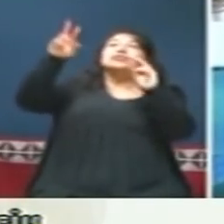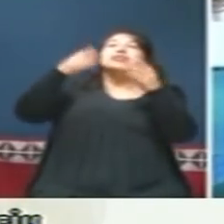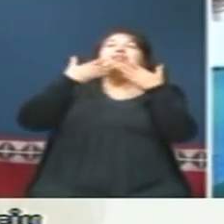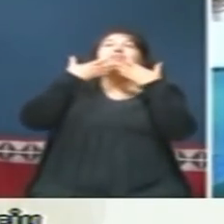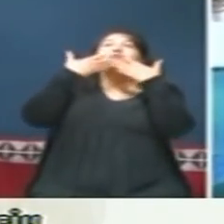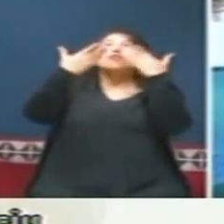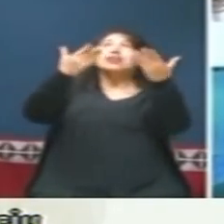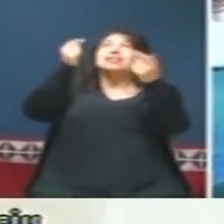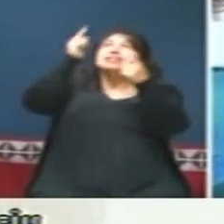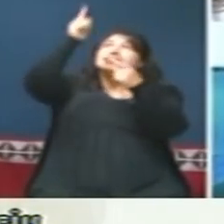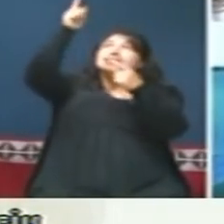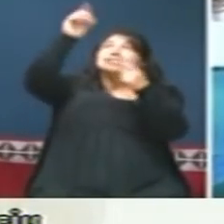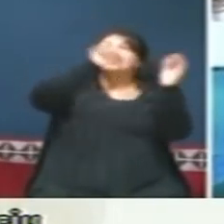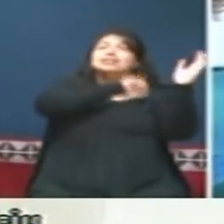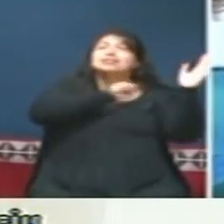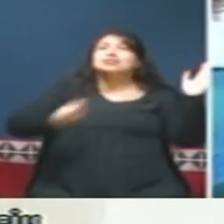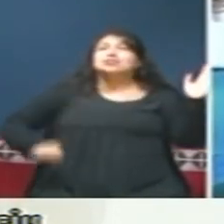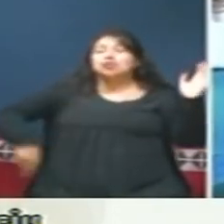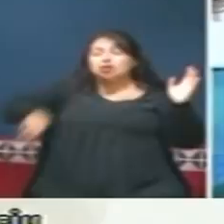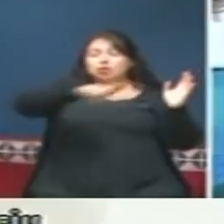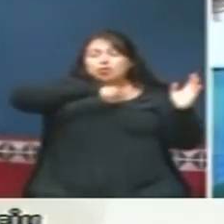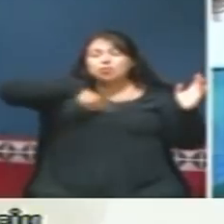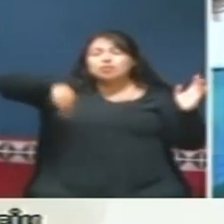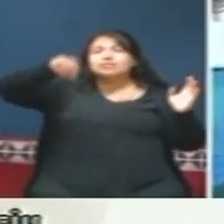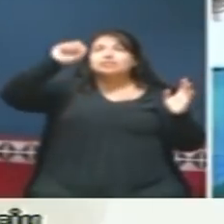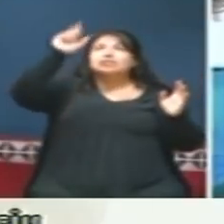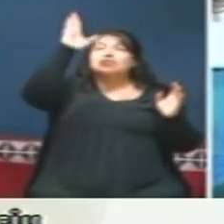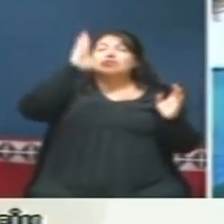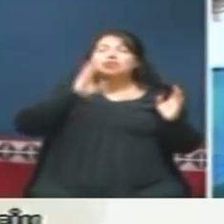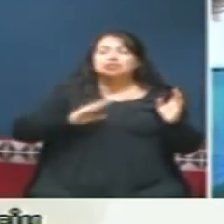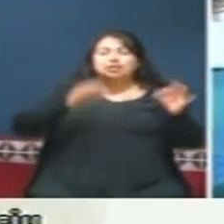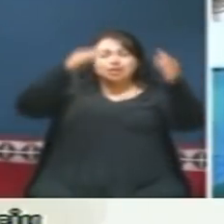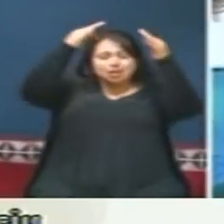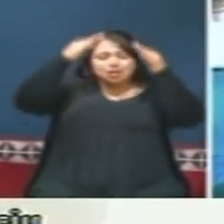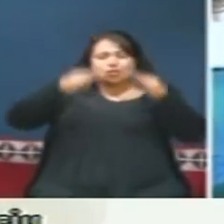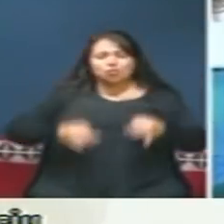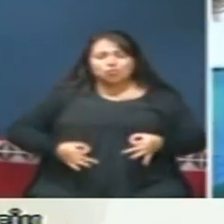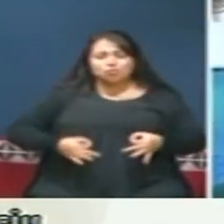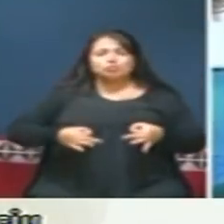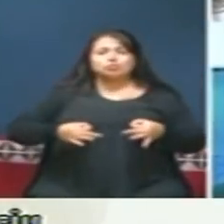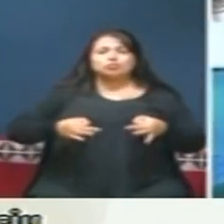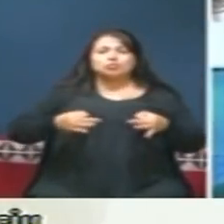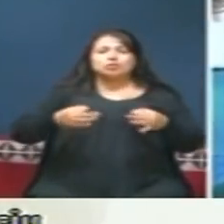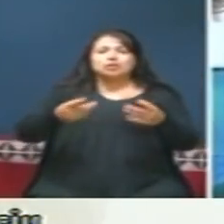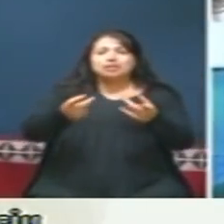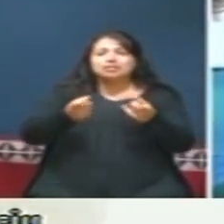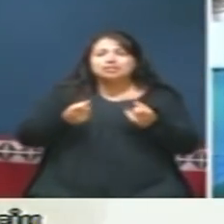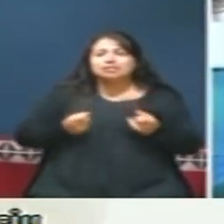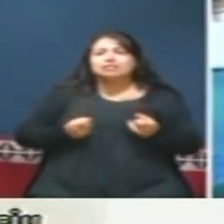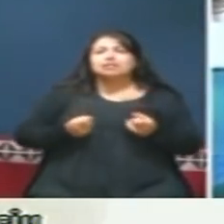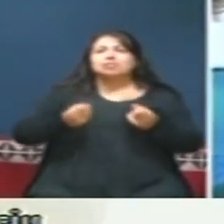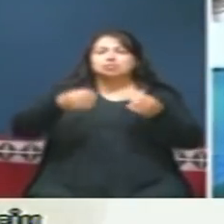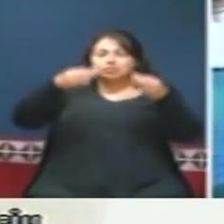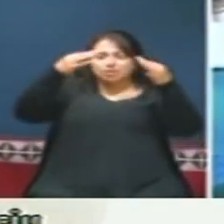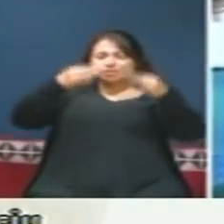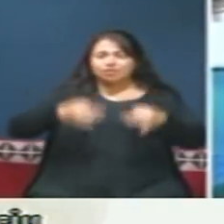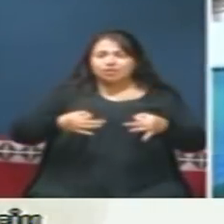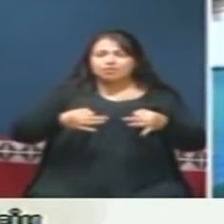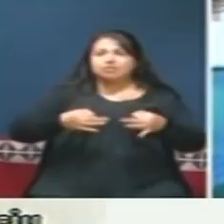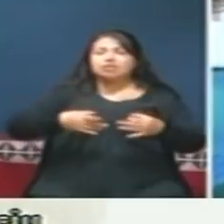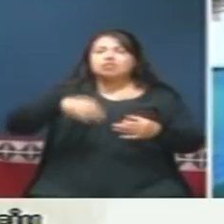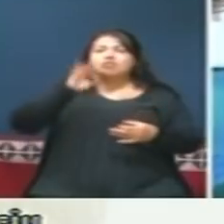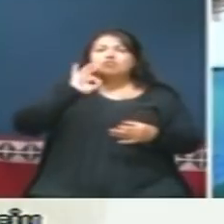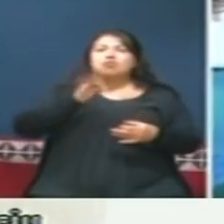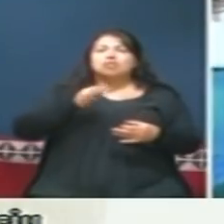al Señor nuestro Dios. Es justo y necesario. En verdad es justo y necesario, es nuestro deber y